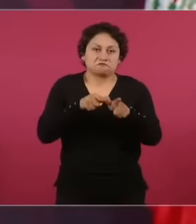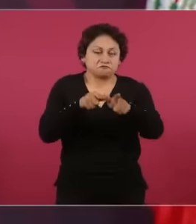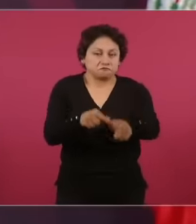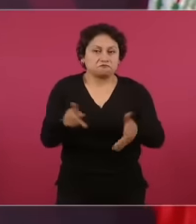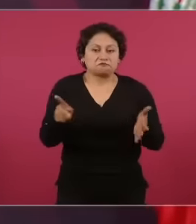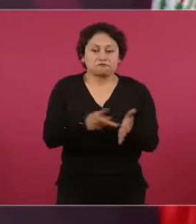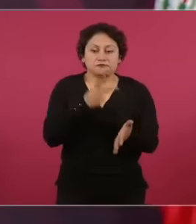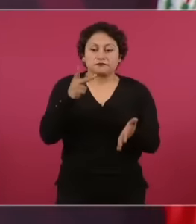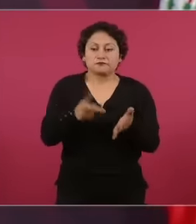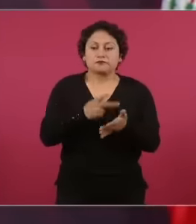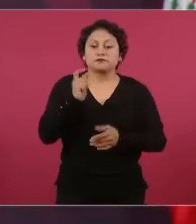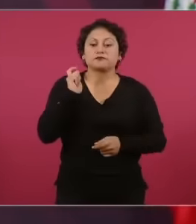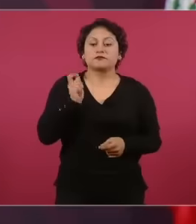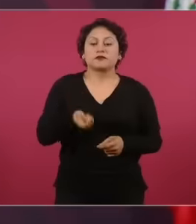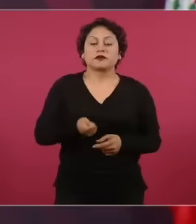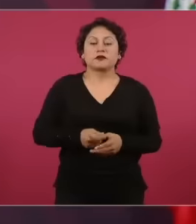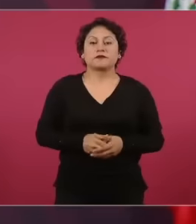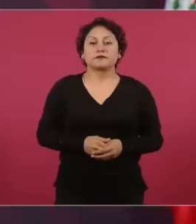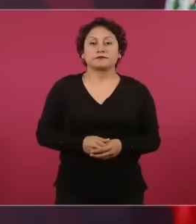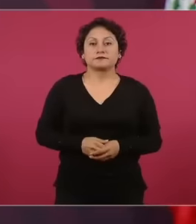es